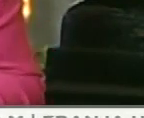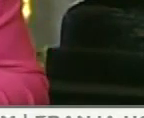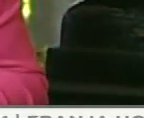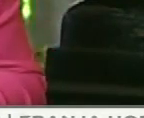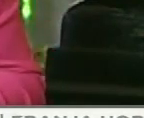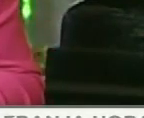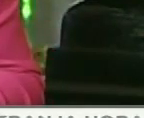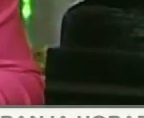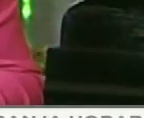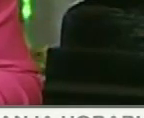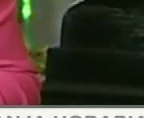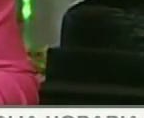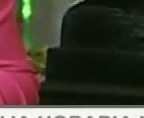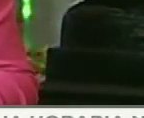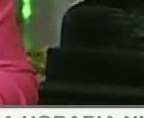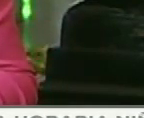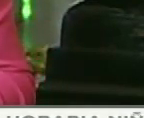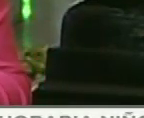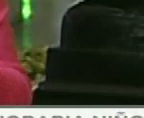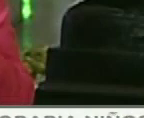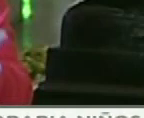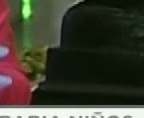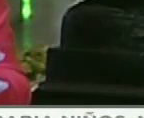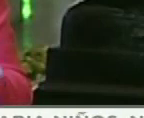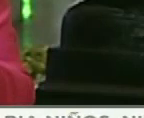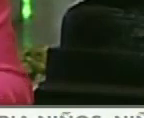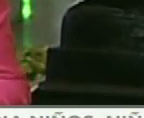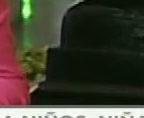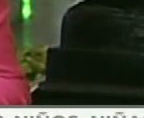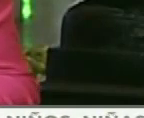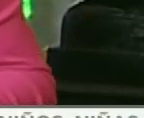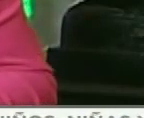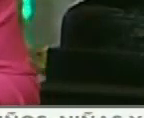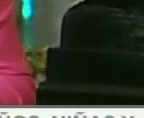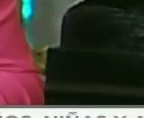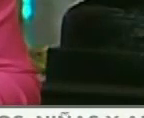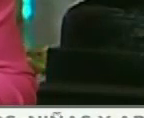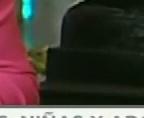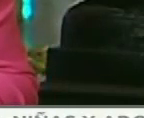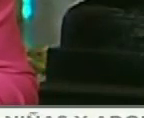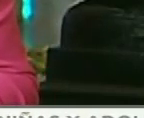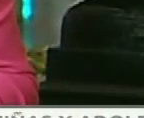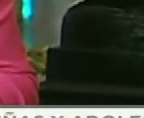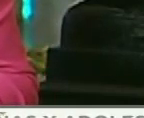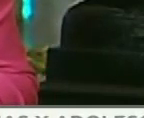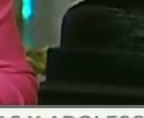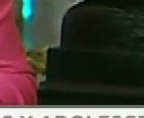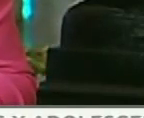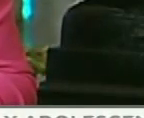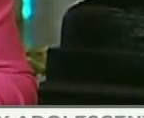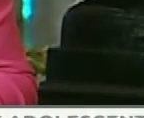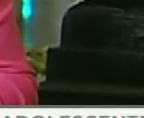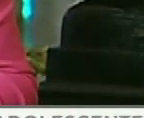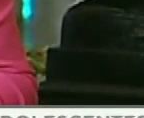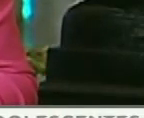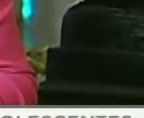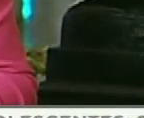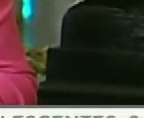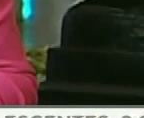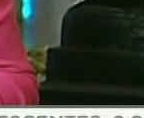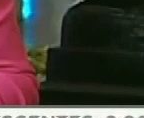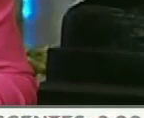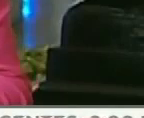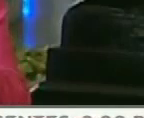contagios, 10 de ellos comunitarios y 35 de carácter importado. Así lo informó la vicepresidenta ejecutiva de la República, doctora